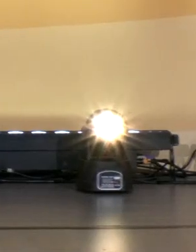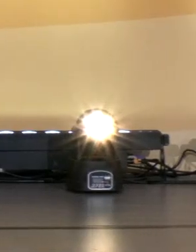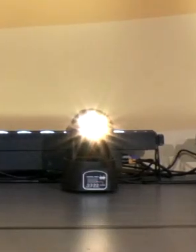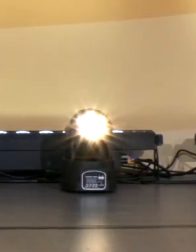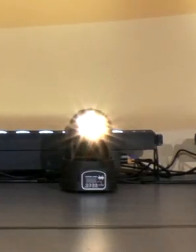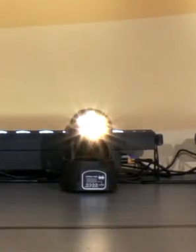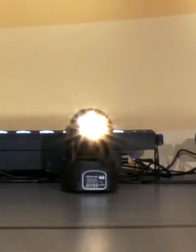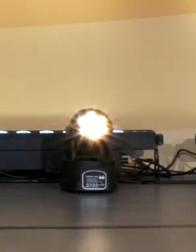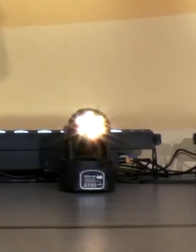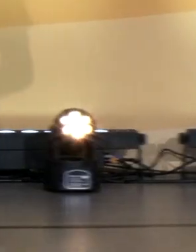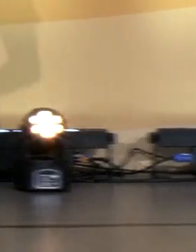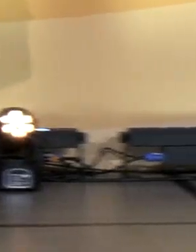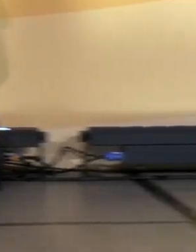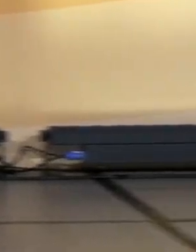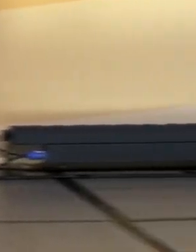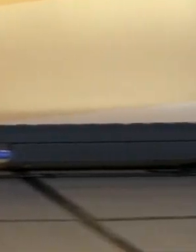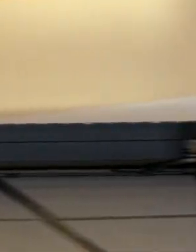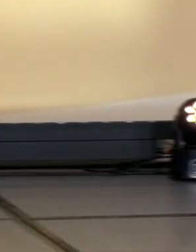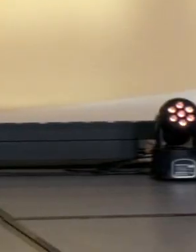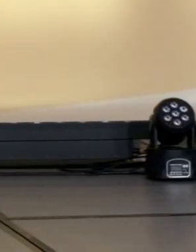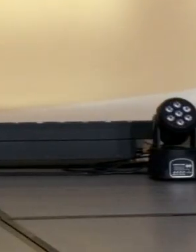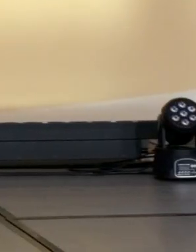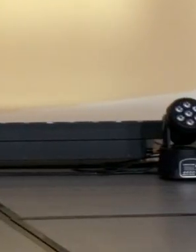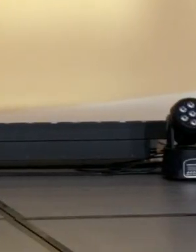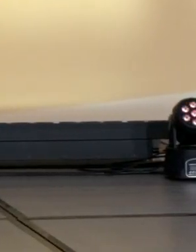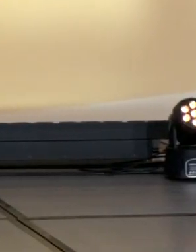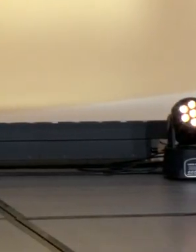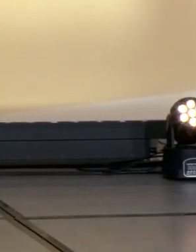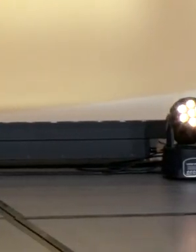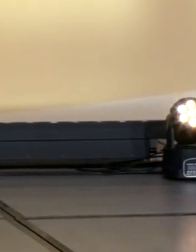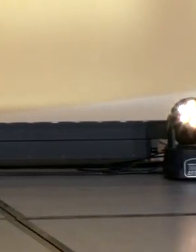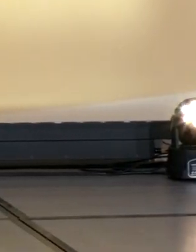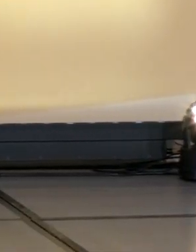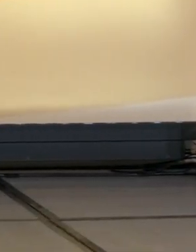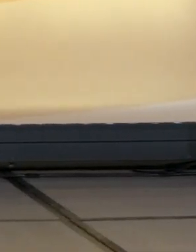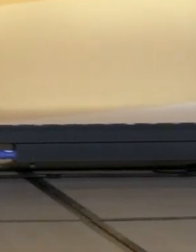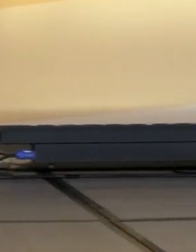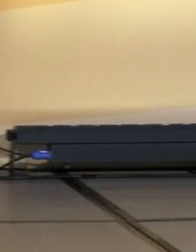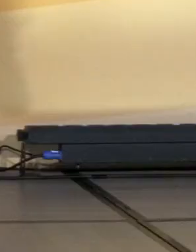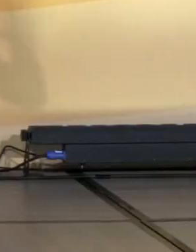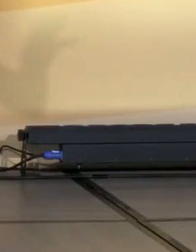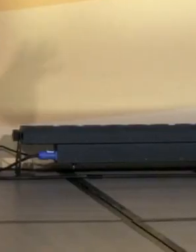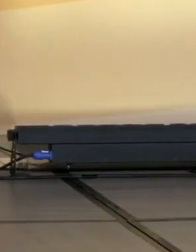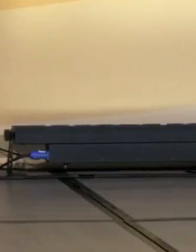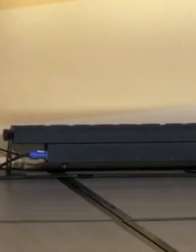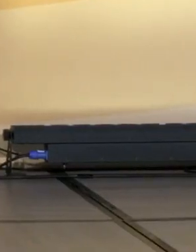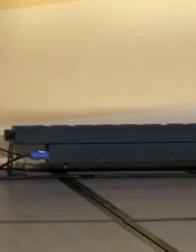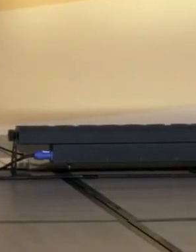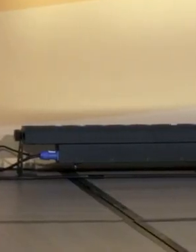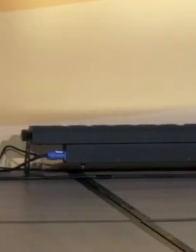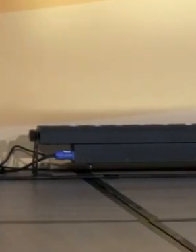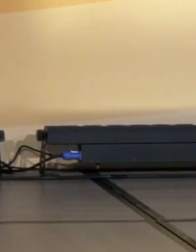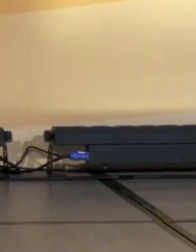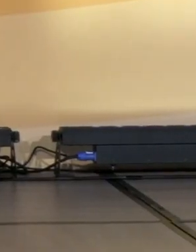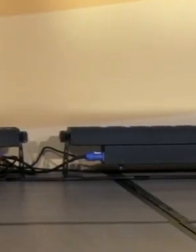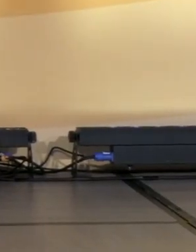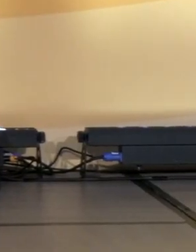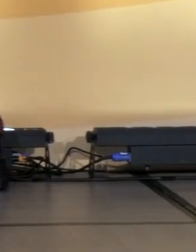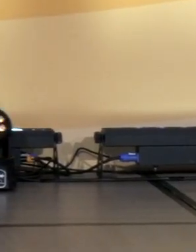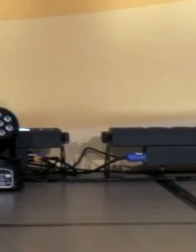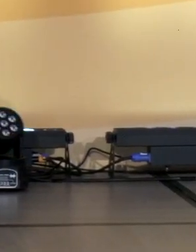Ay, ojalá tuviera la respuesta. Mira, te voy a responder honestamente. Y esto es algo bien interesante. ¿Cómo te llamabas,